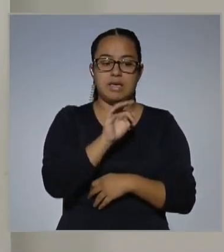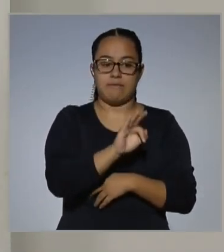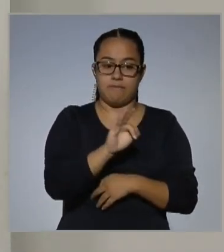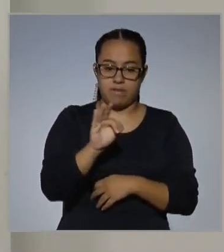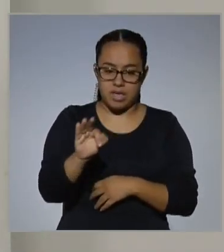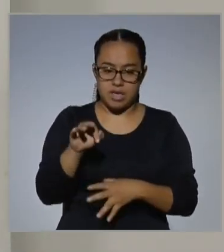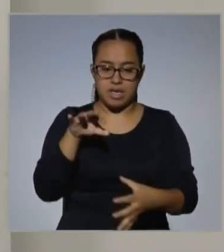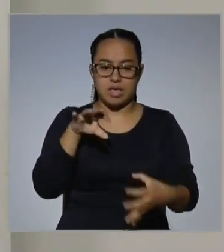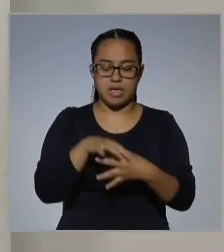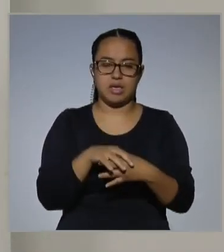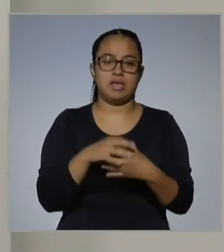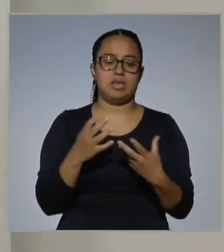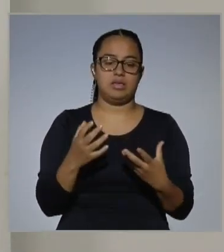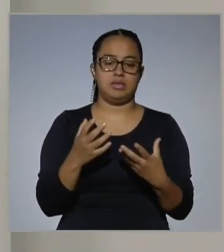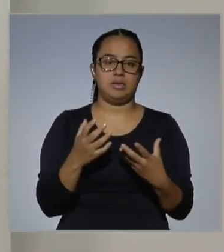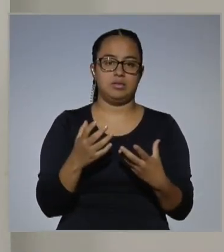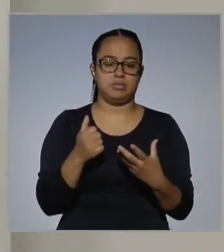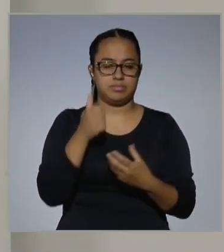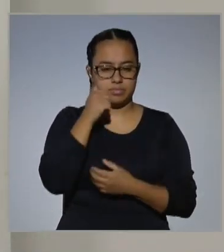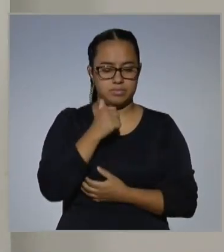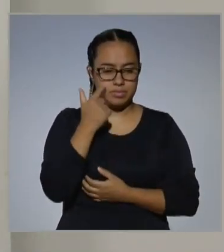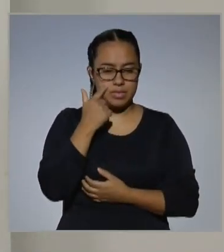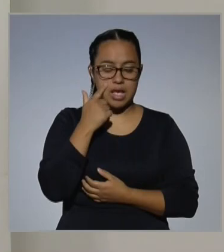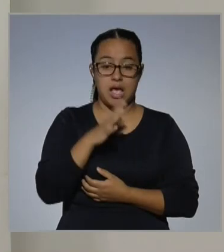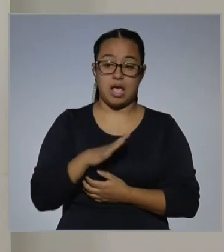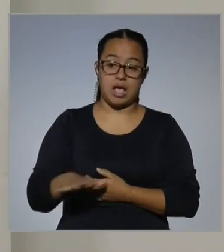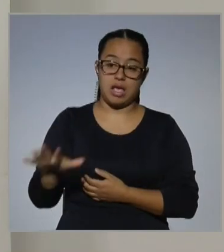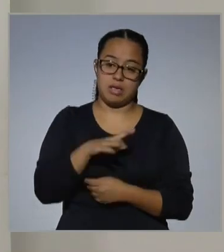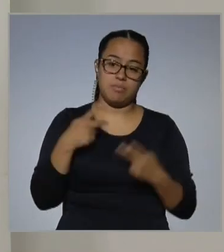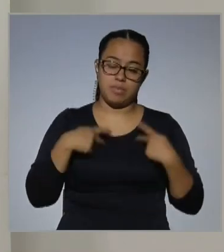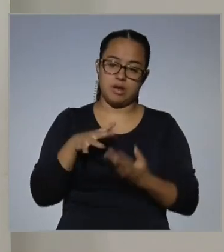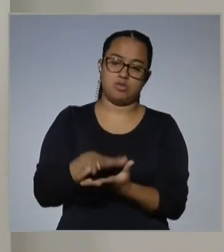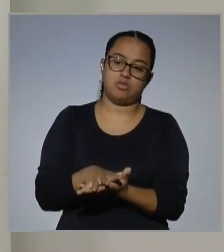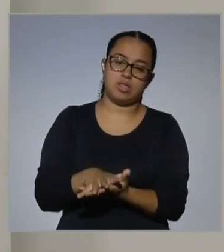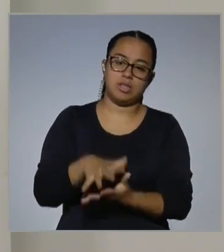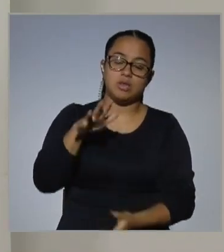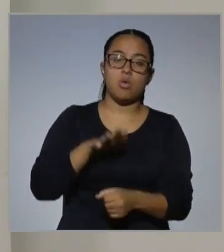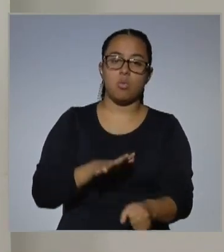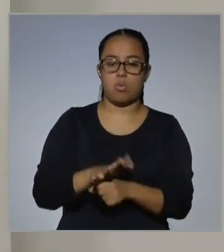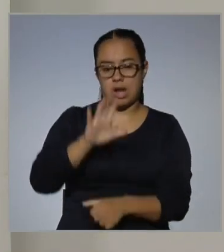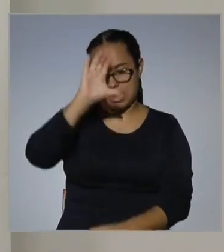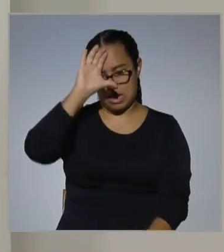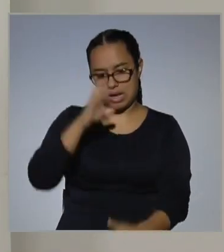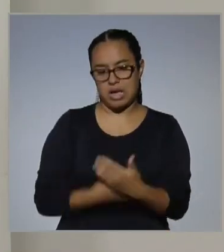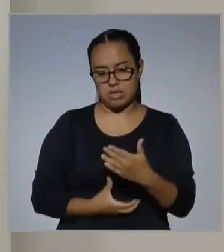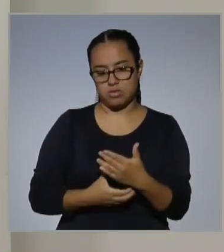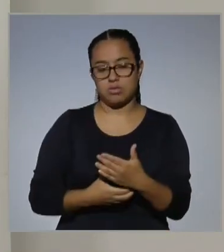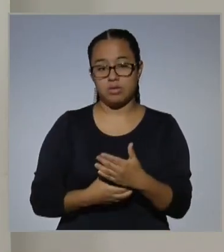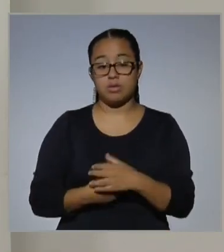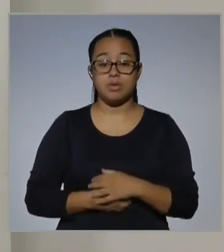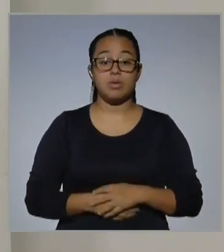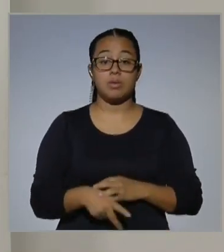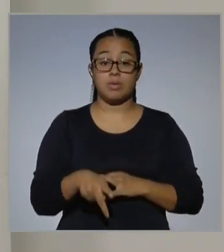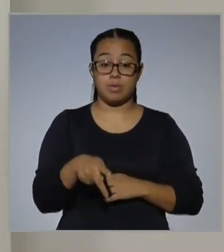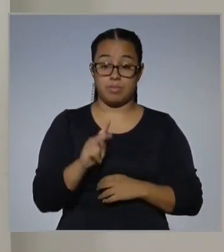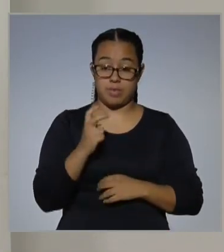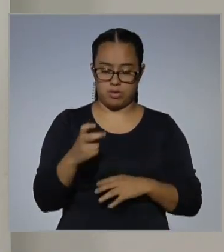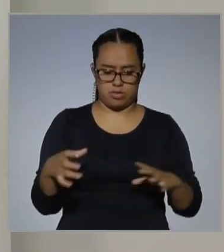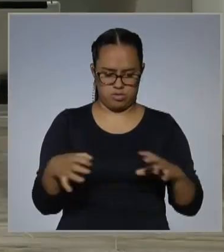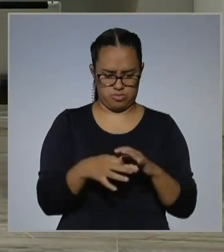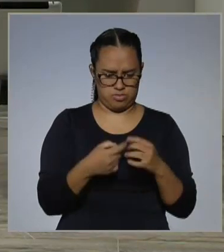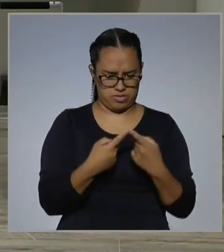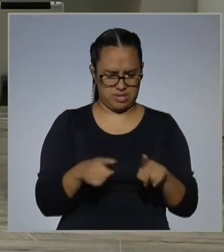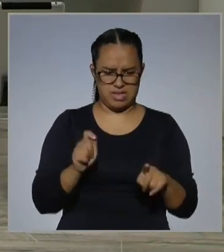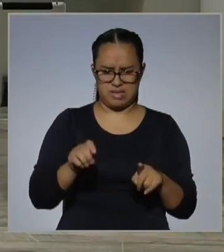fecha, todo, finalmente tenemos una población mayoritariamente católica, pero esta relación distinta con